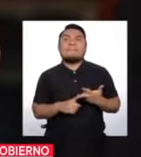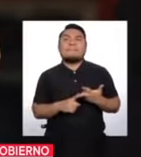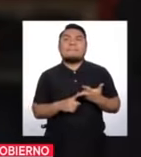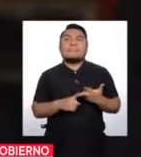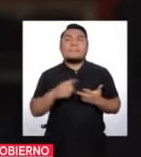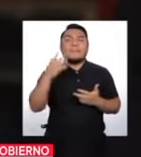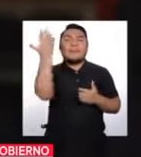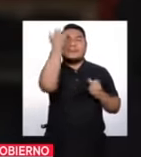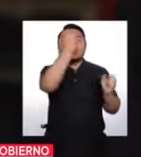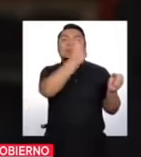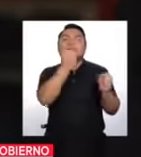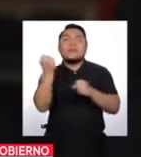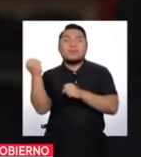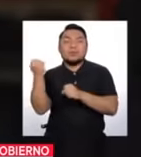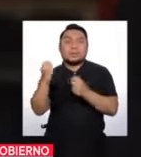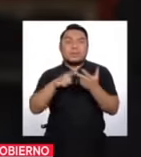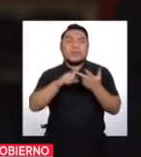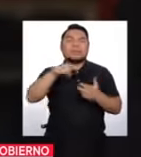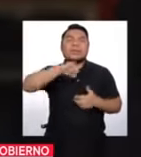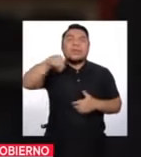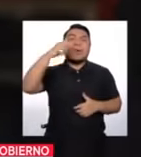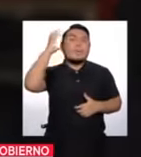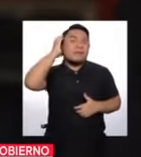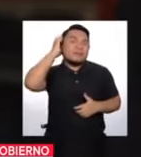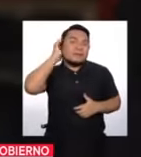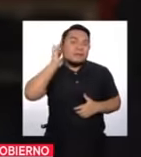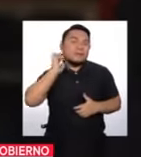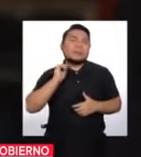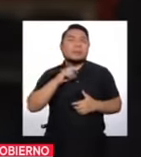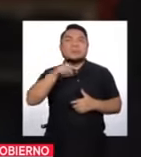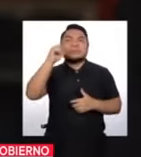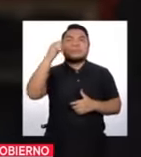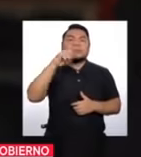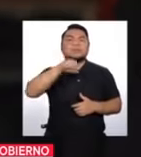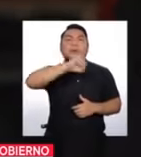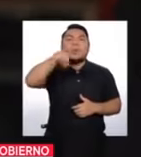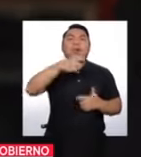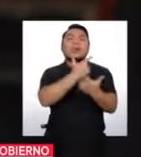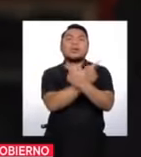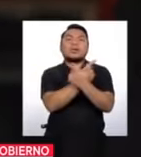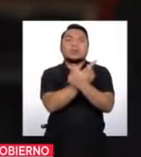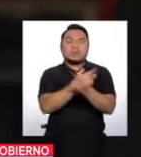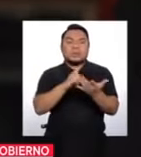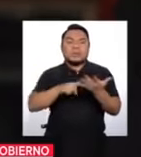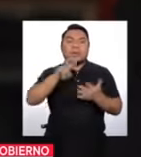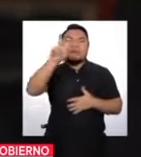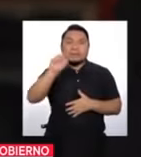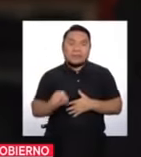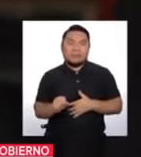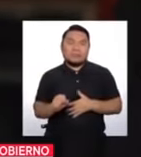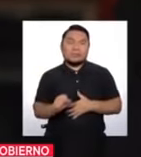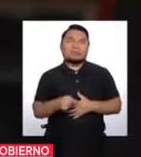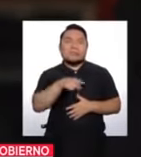San Martín de Porres, San Juan de Miraflores, San Juan de Lurigancho y Villa El Salvador, en ese orden.